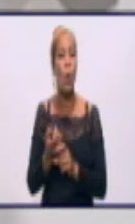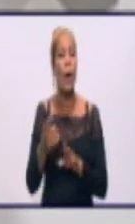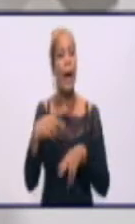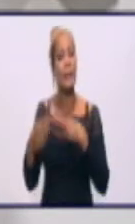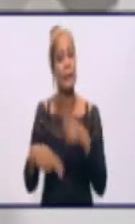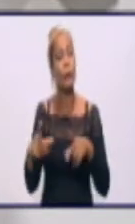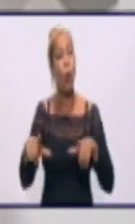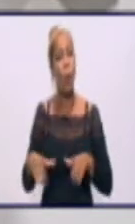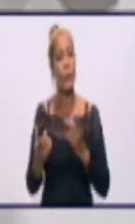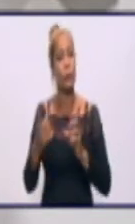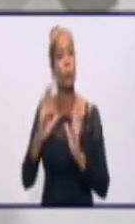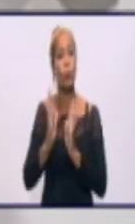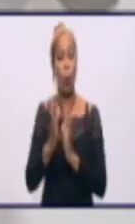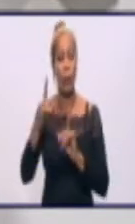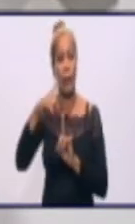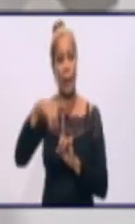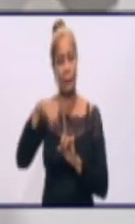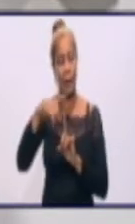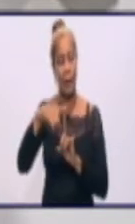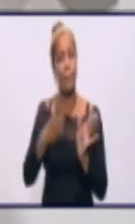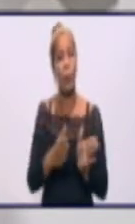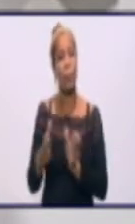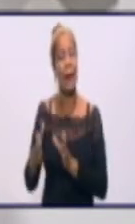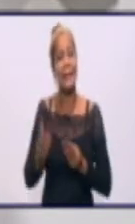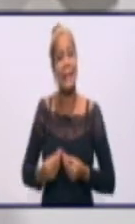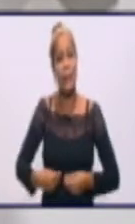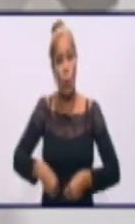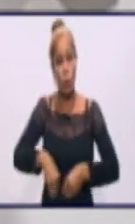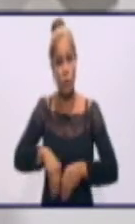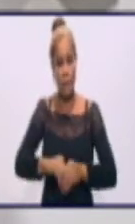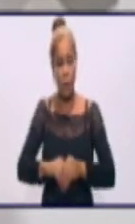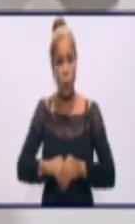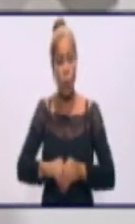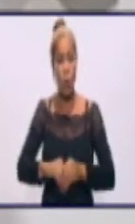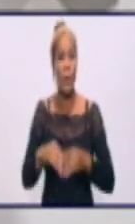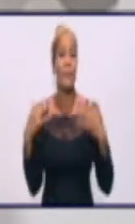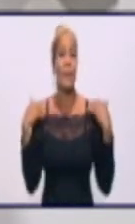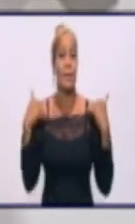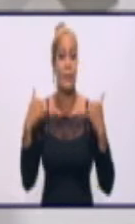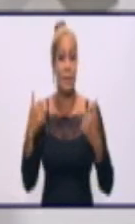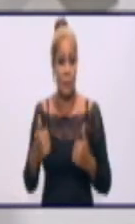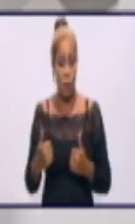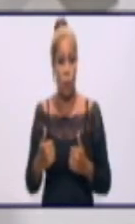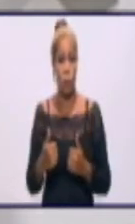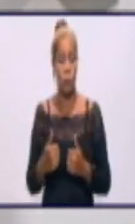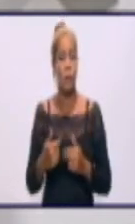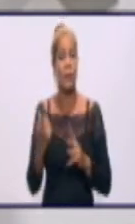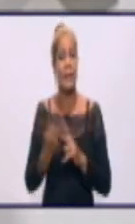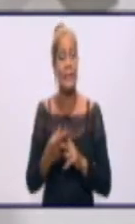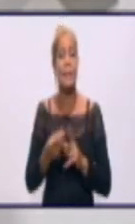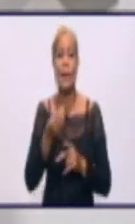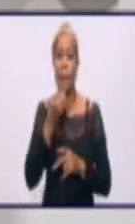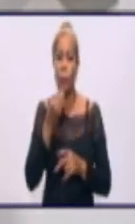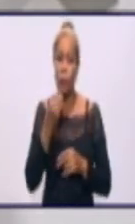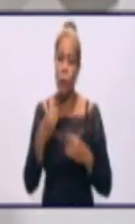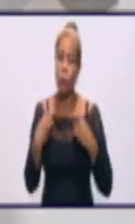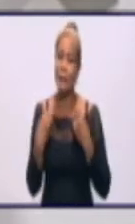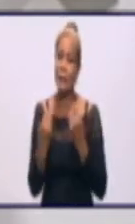mucha cohesión por parte del Consejo de Dirección y de las direcciones municipales, se le ha ido dando respuesta a todo esto,